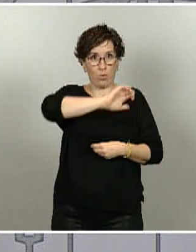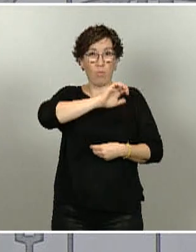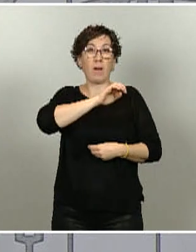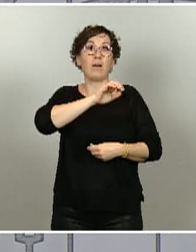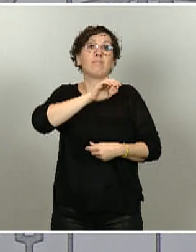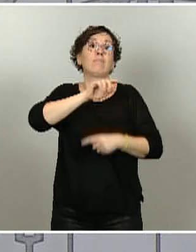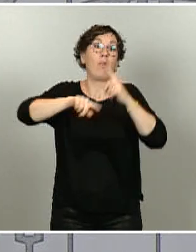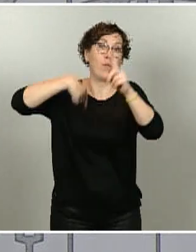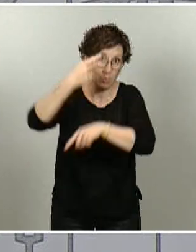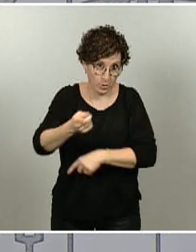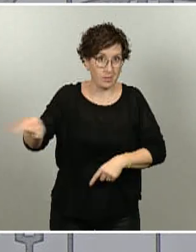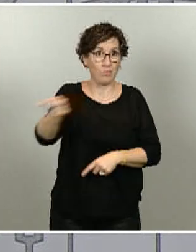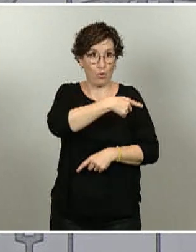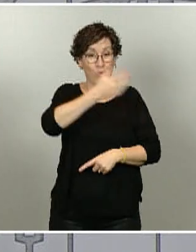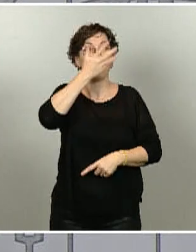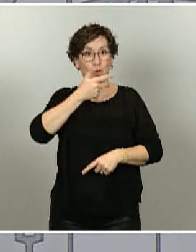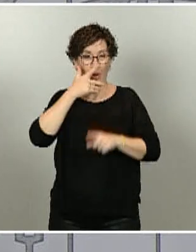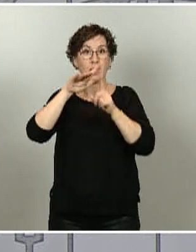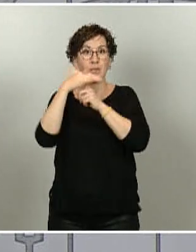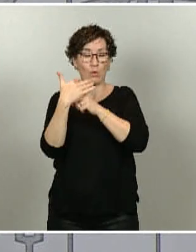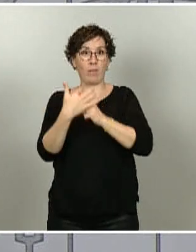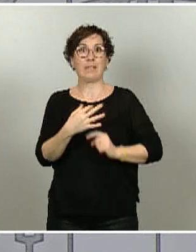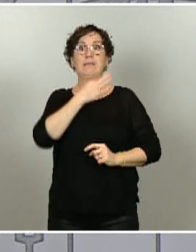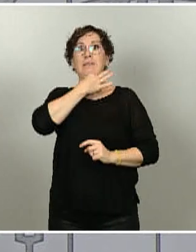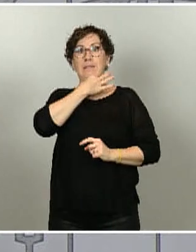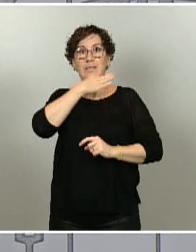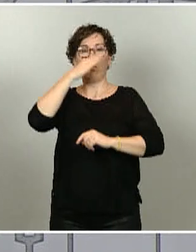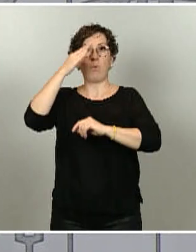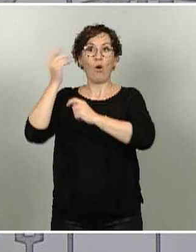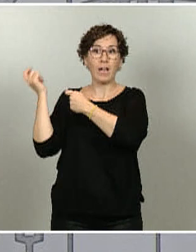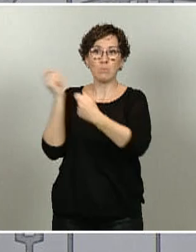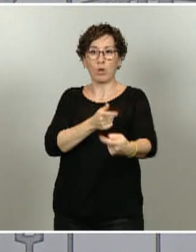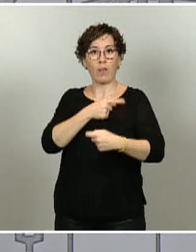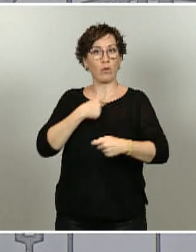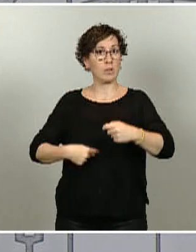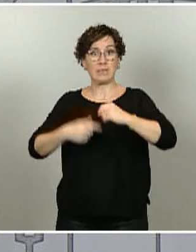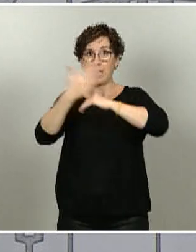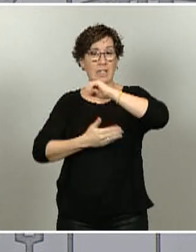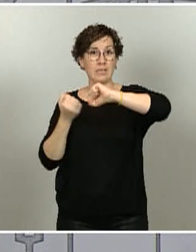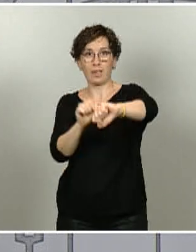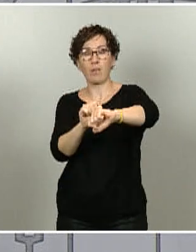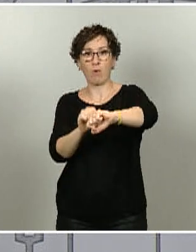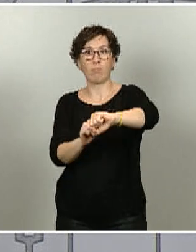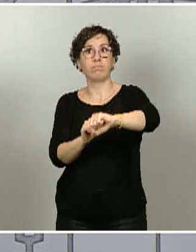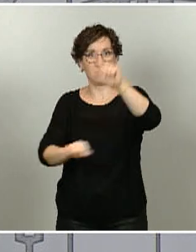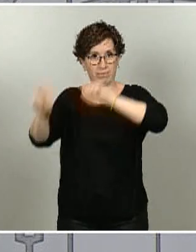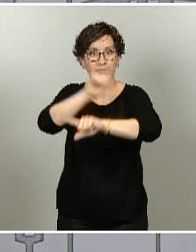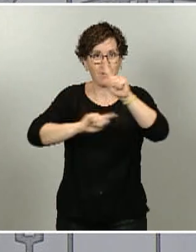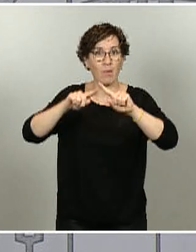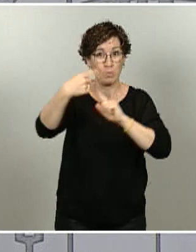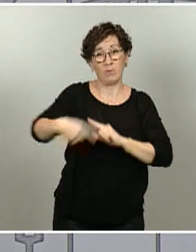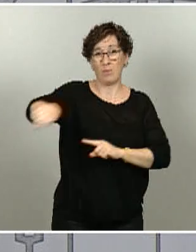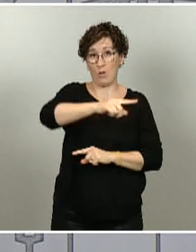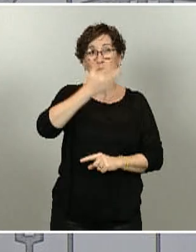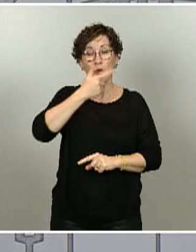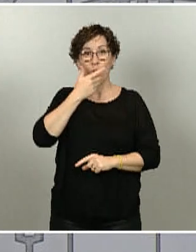situación en la que nos puso esta restricción de exportación de China, que entiendo que ante la necesidad que tenían ellos, la